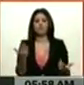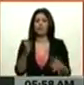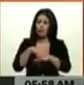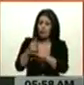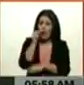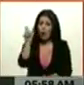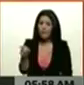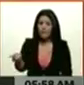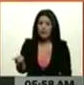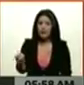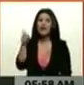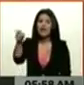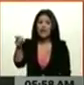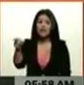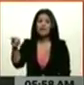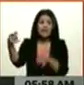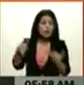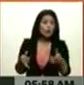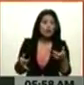Y dejó una viuda.